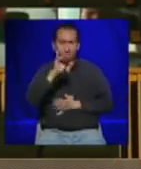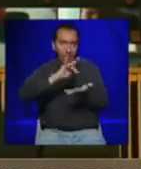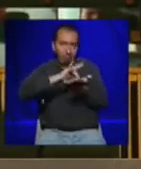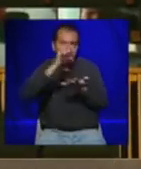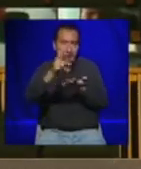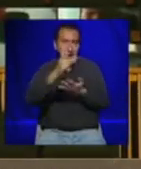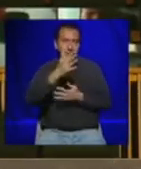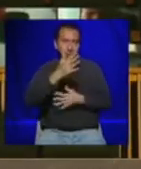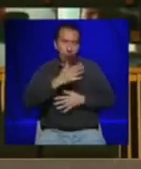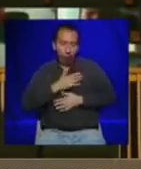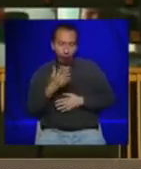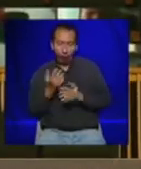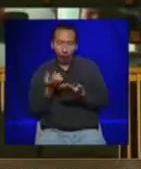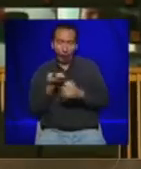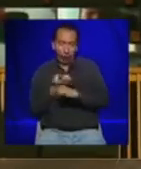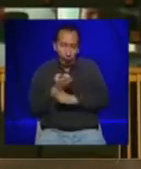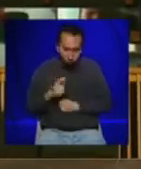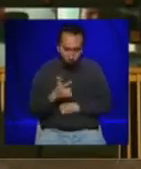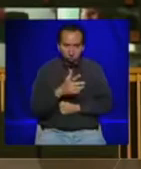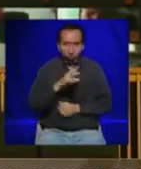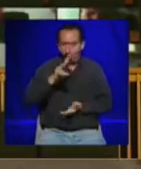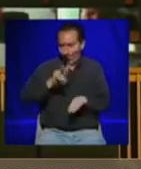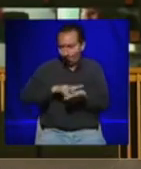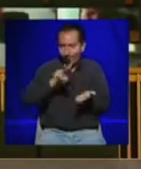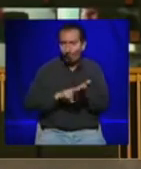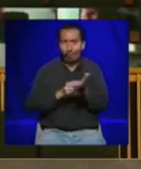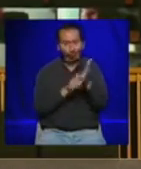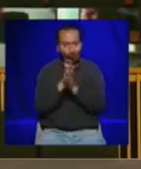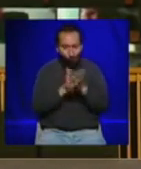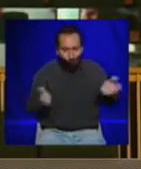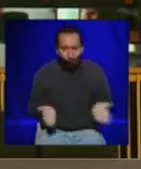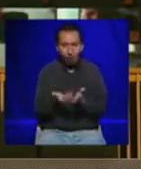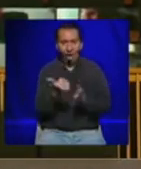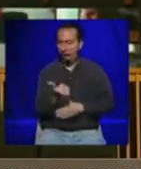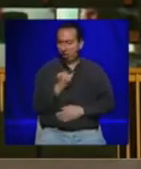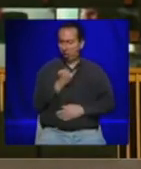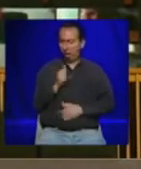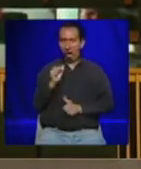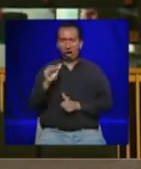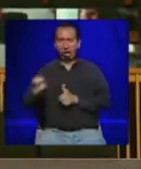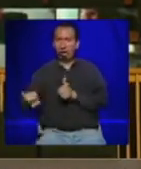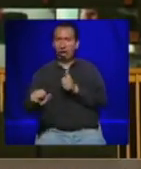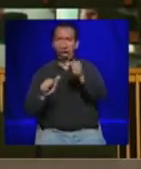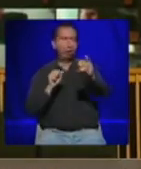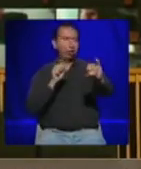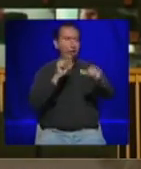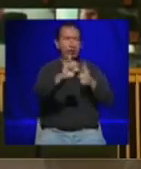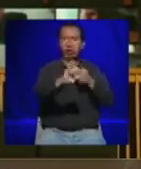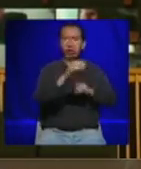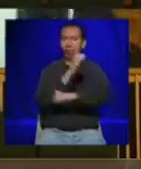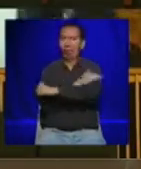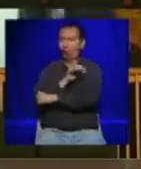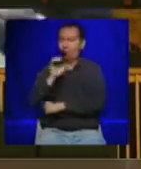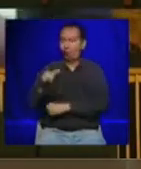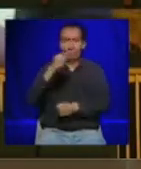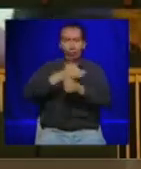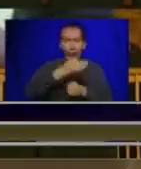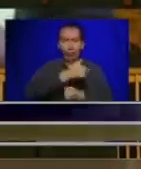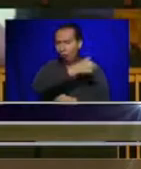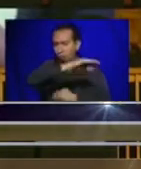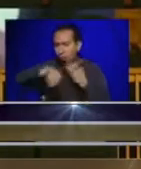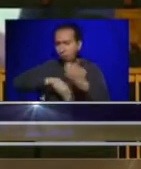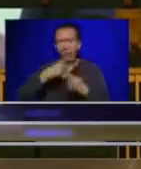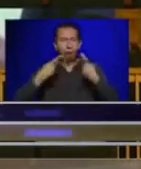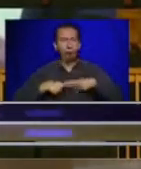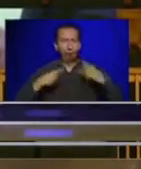a nosotros mismos, a los guanajuatenses, por ese empuje que nos caracteriza, por esa muestra de fuerza, por nuestra solidaridad